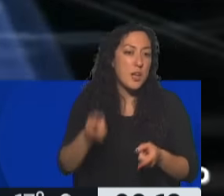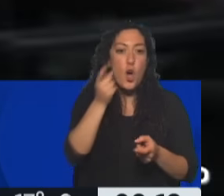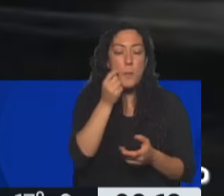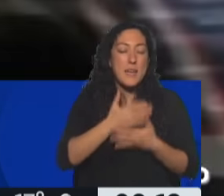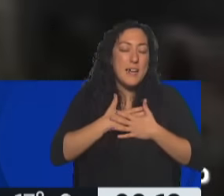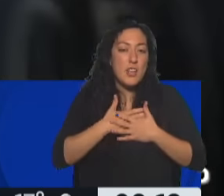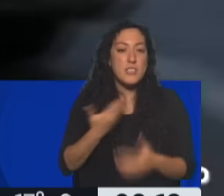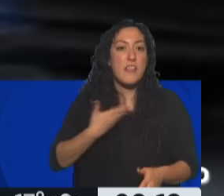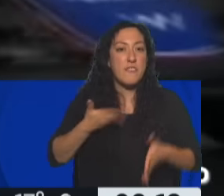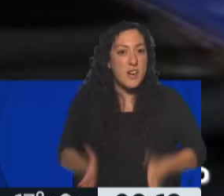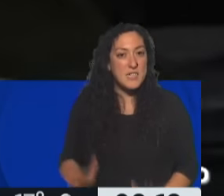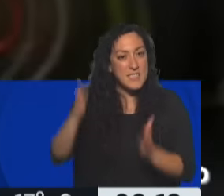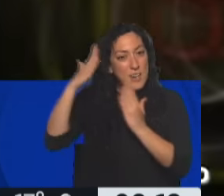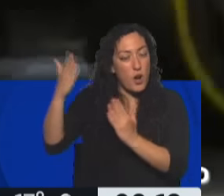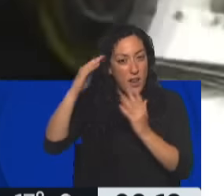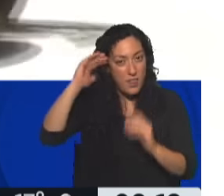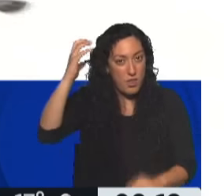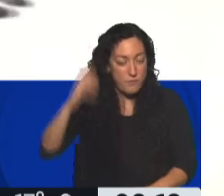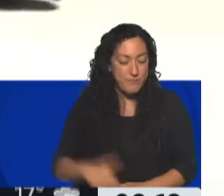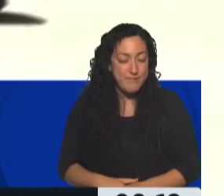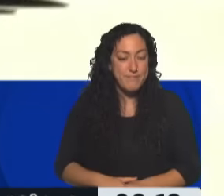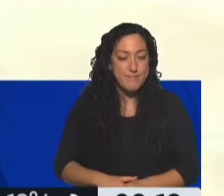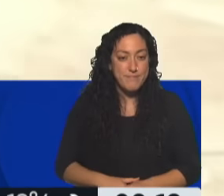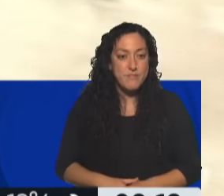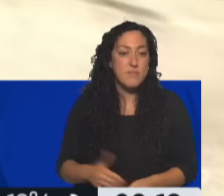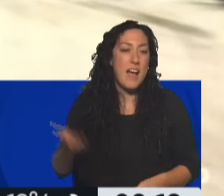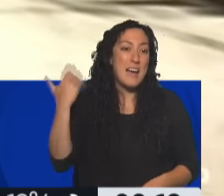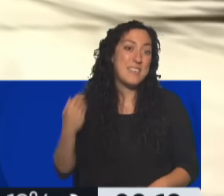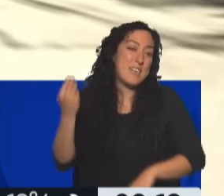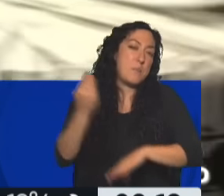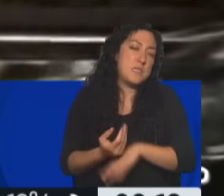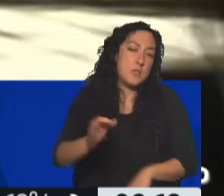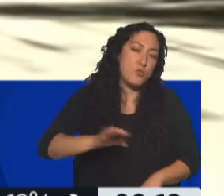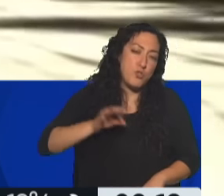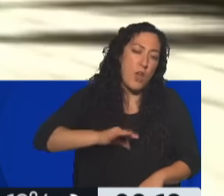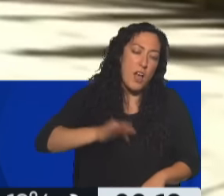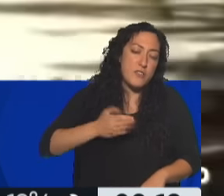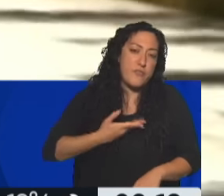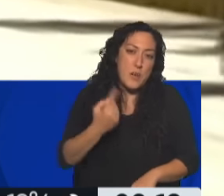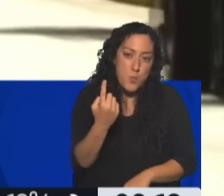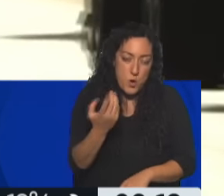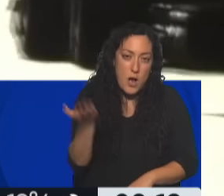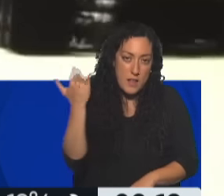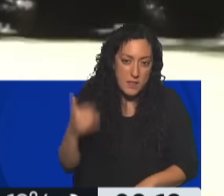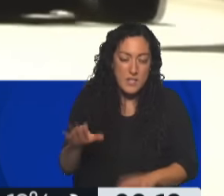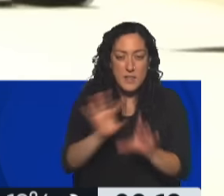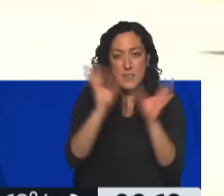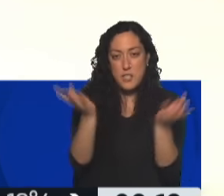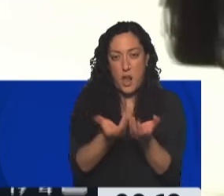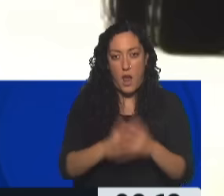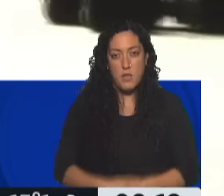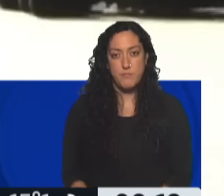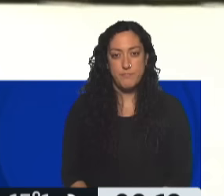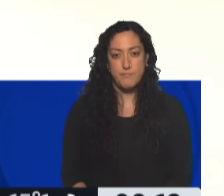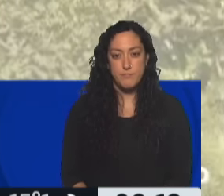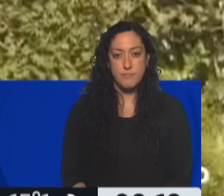querido santafesino que nos representó por tantos años en la Fórmula 1 internacional.